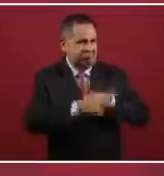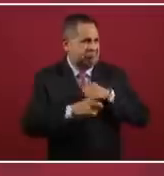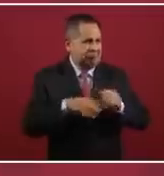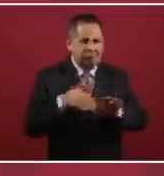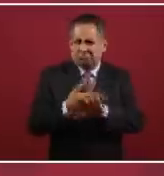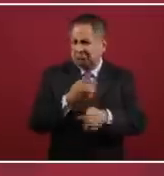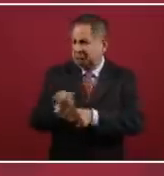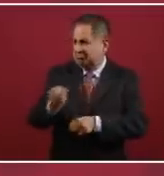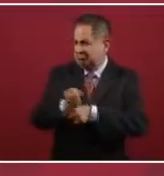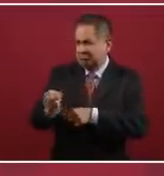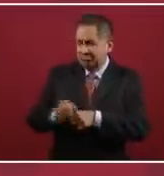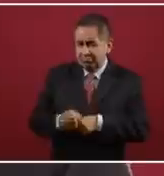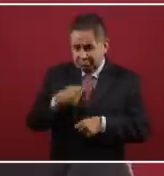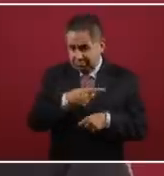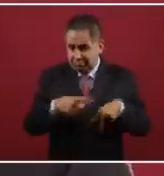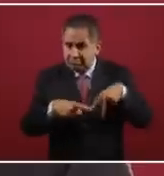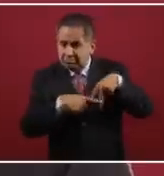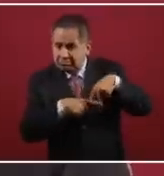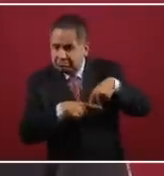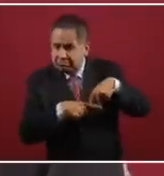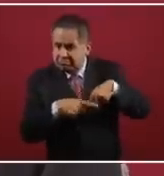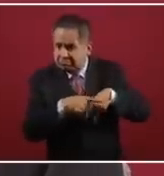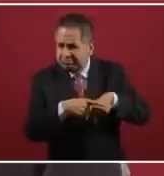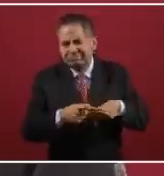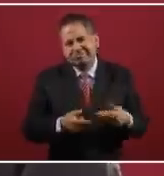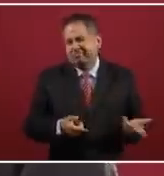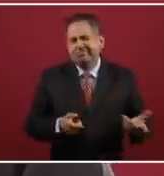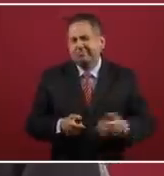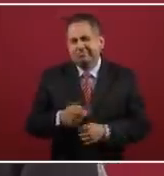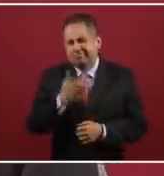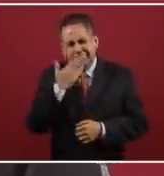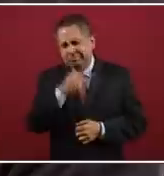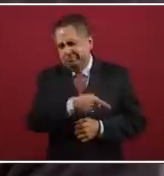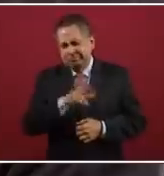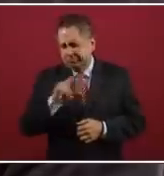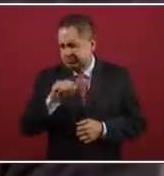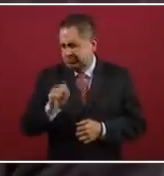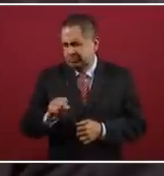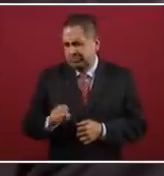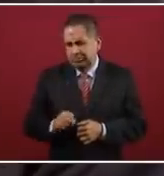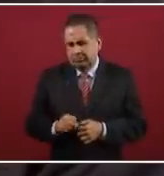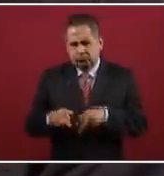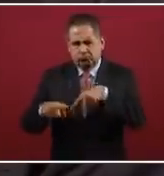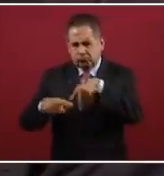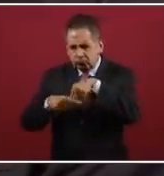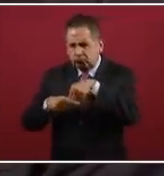otro ser humano, pues tampoco puede